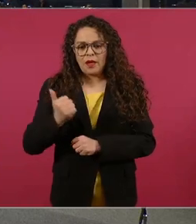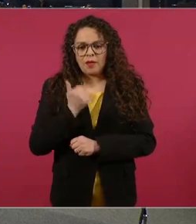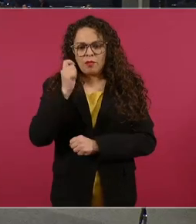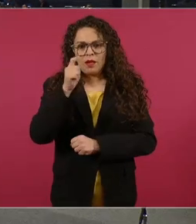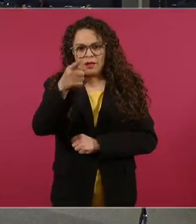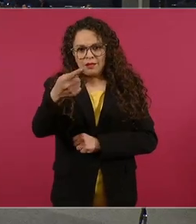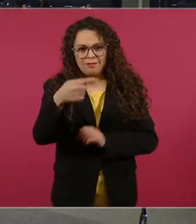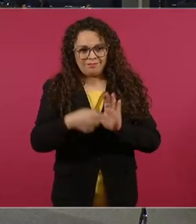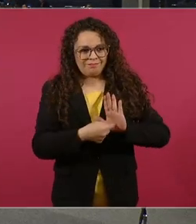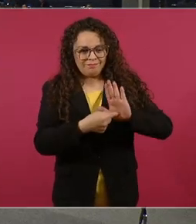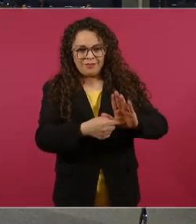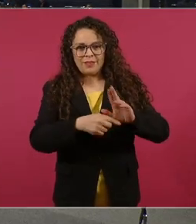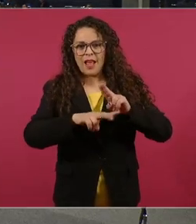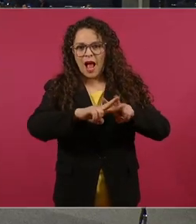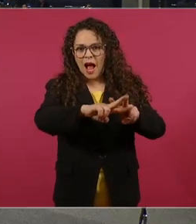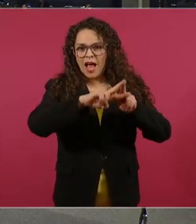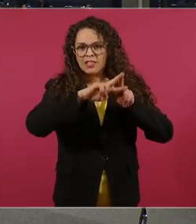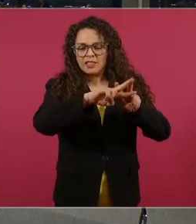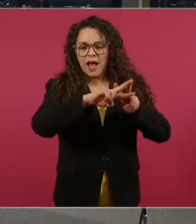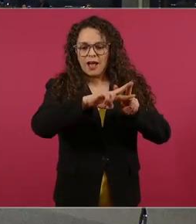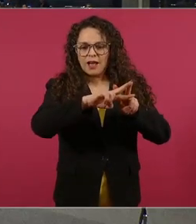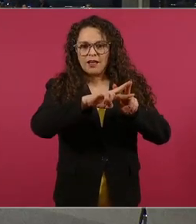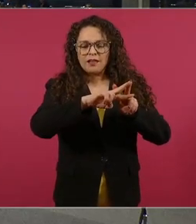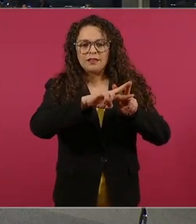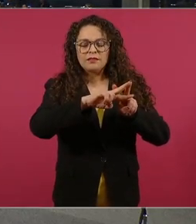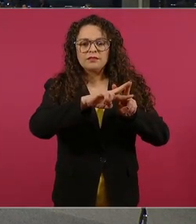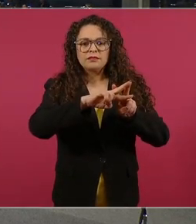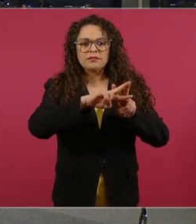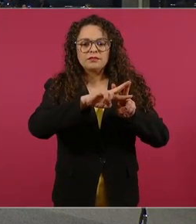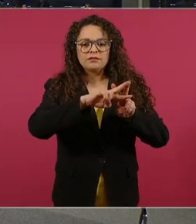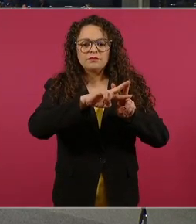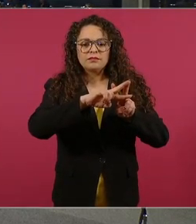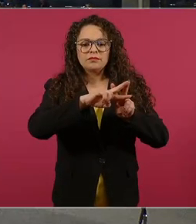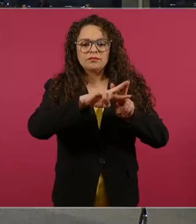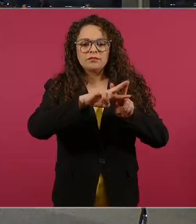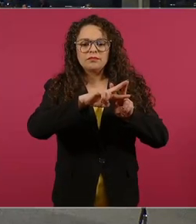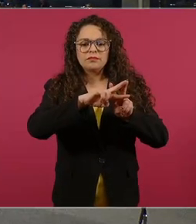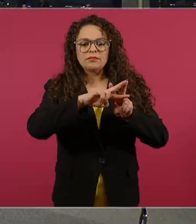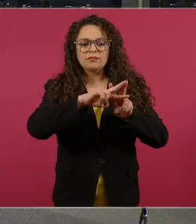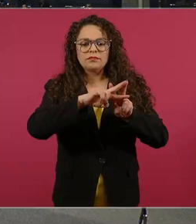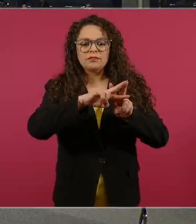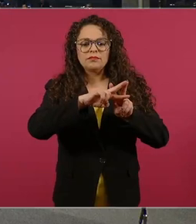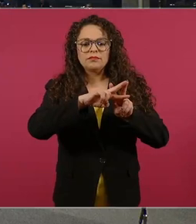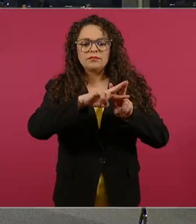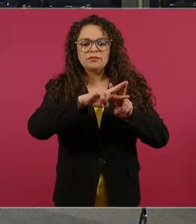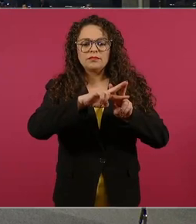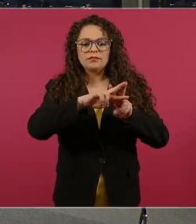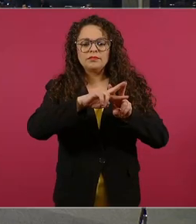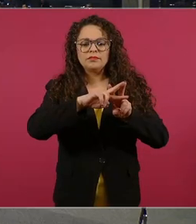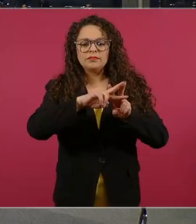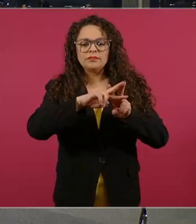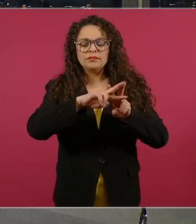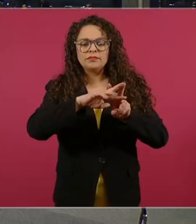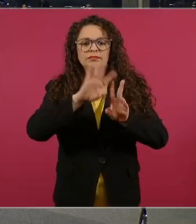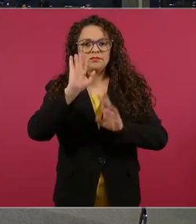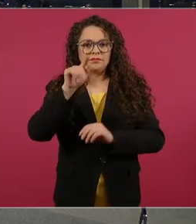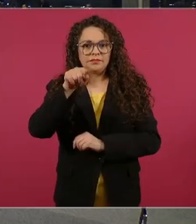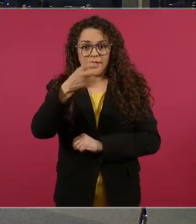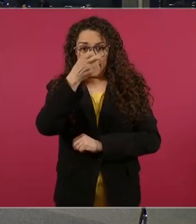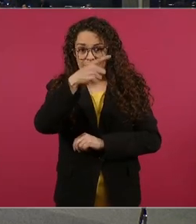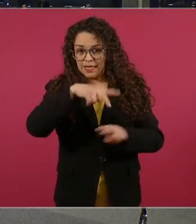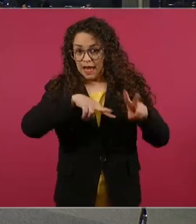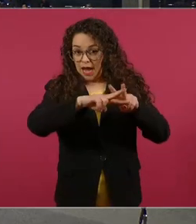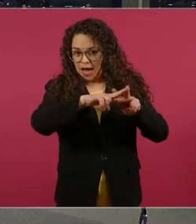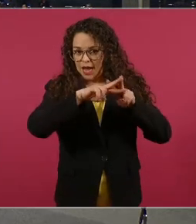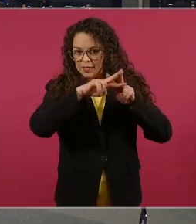mostrar, viene esto, bueno, ya como última parte de mi intervención. Usted, bueno, tomando en cuenta este hashtag